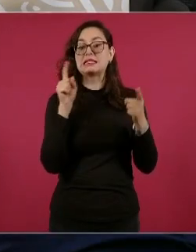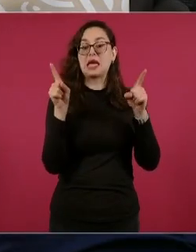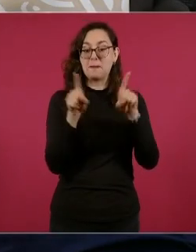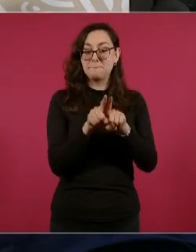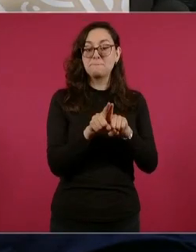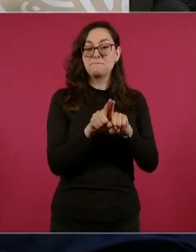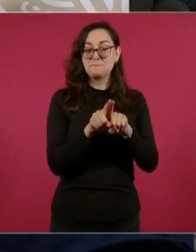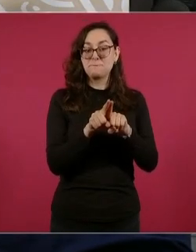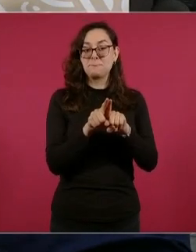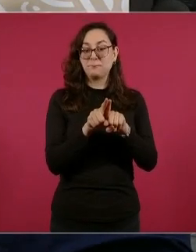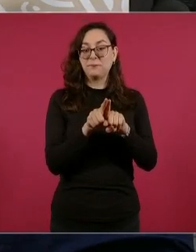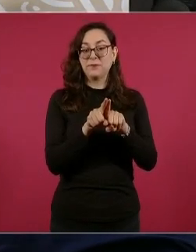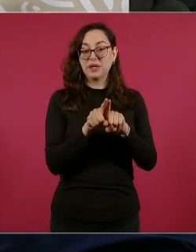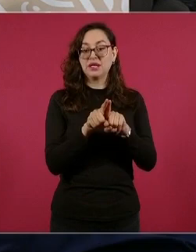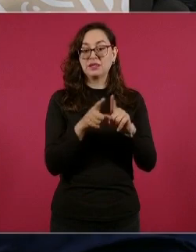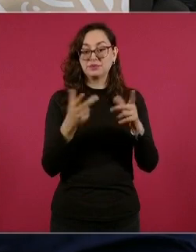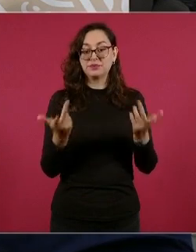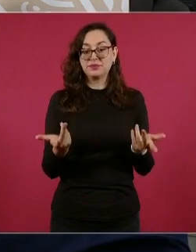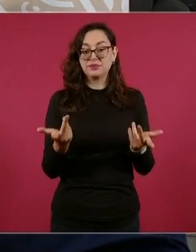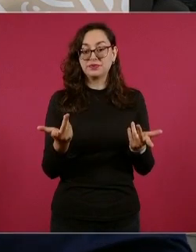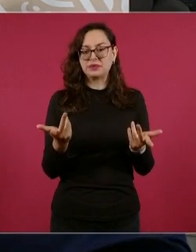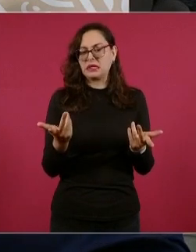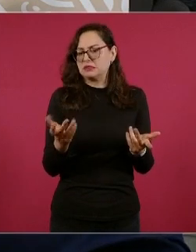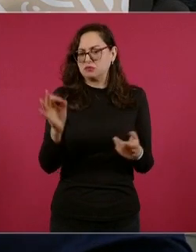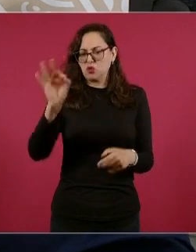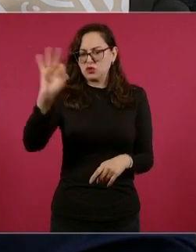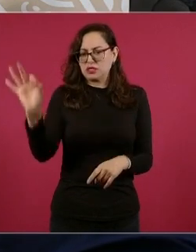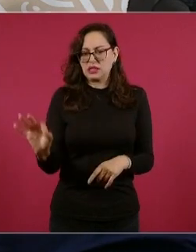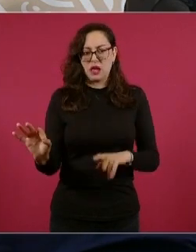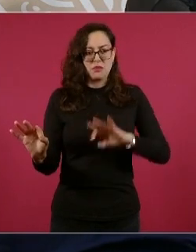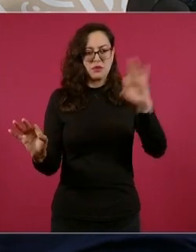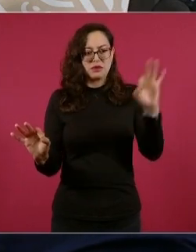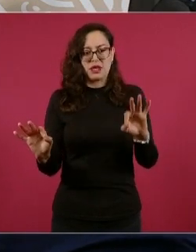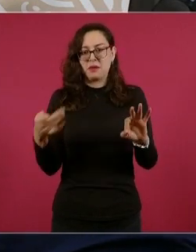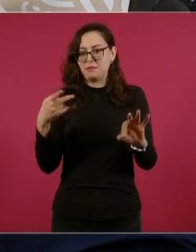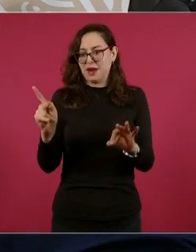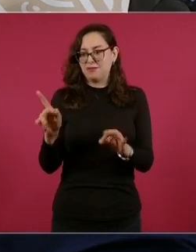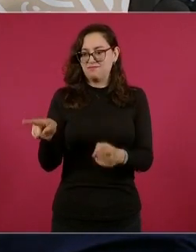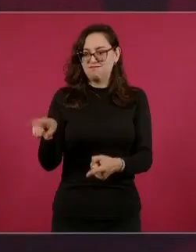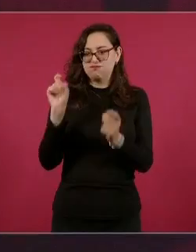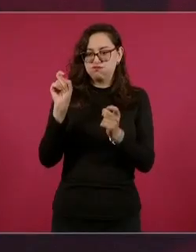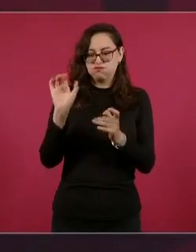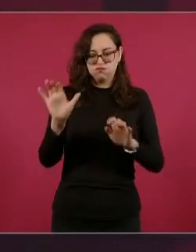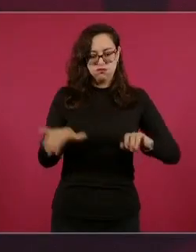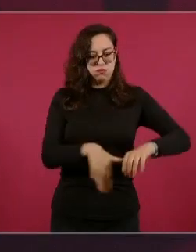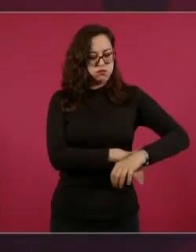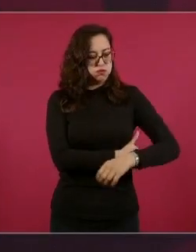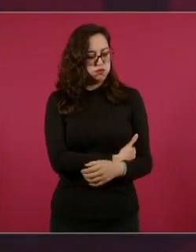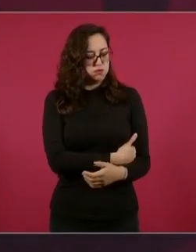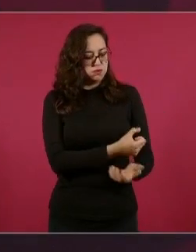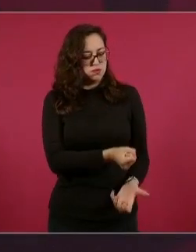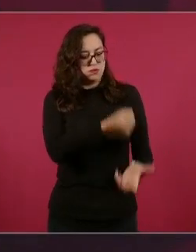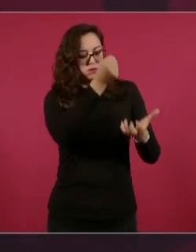o fue el mismo porcentaje, pero con más rendimiento.